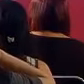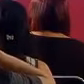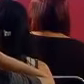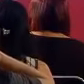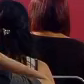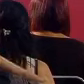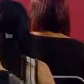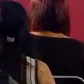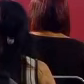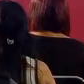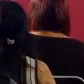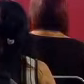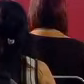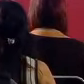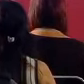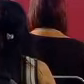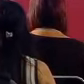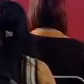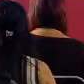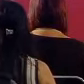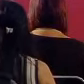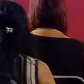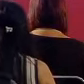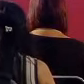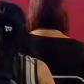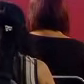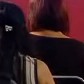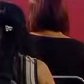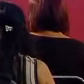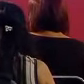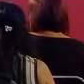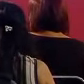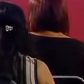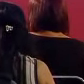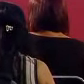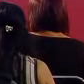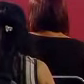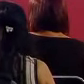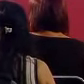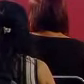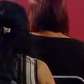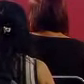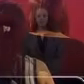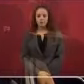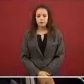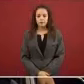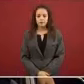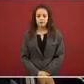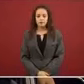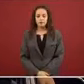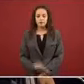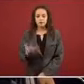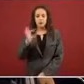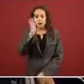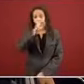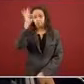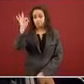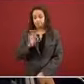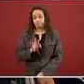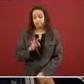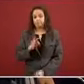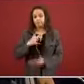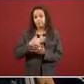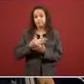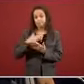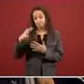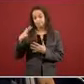prevalencia de estas enfermedades. Esto quiere decir que un porcentaje muy significativo de la población mexicana